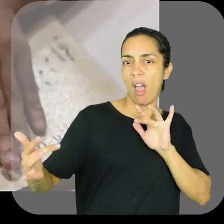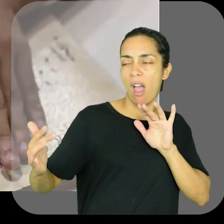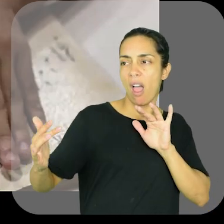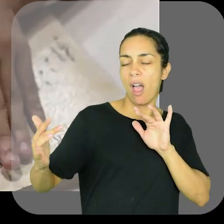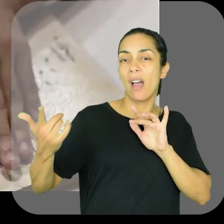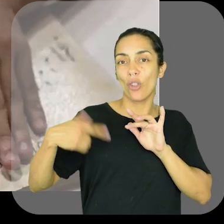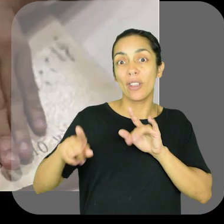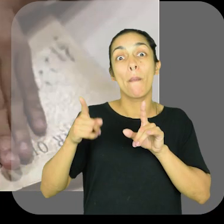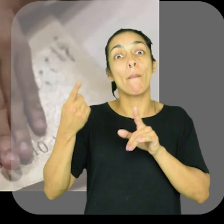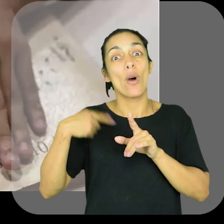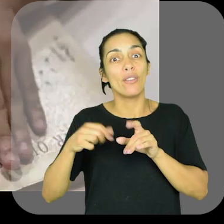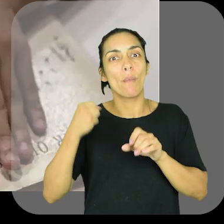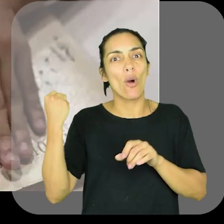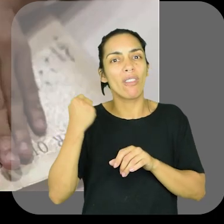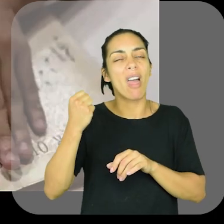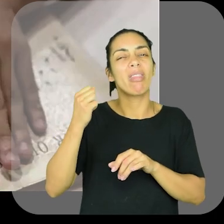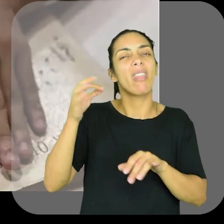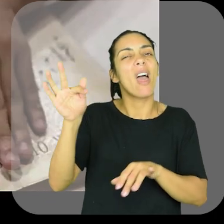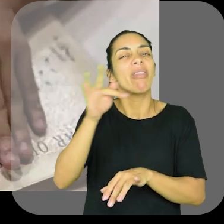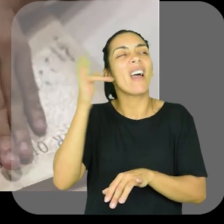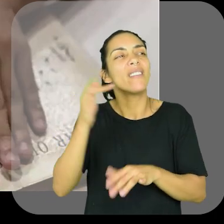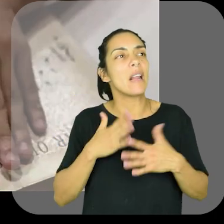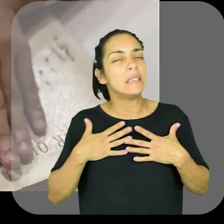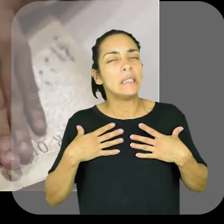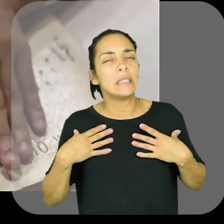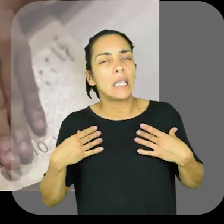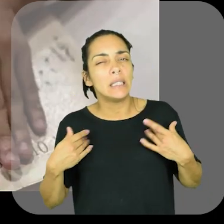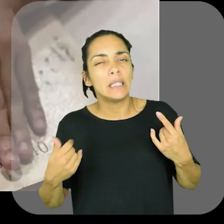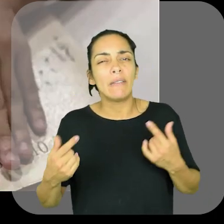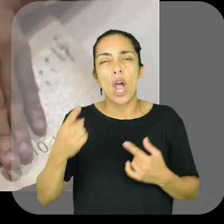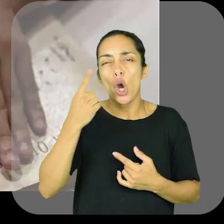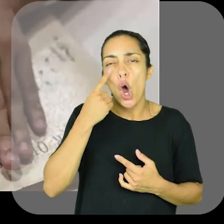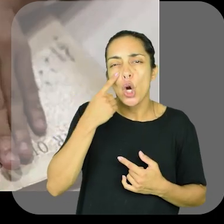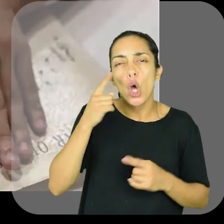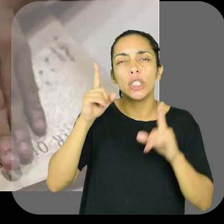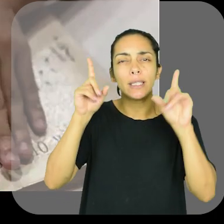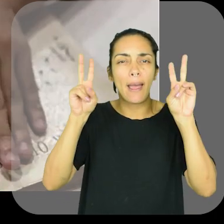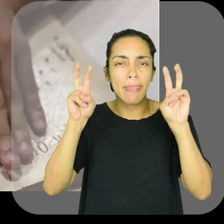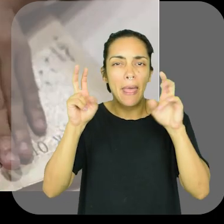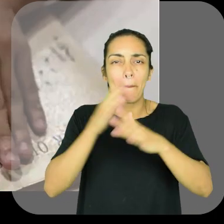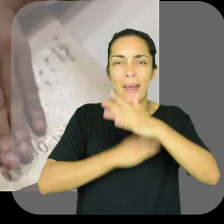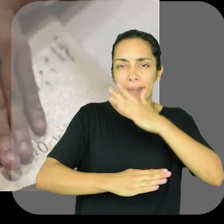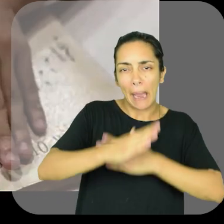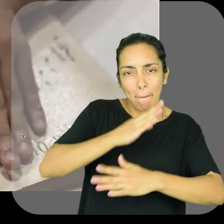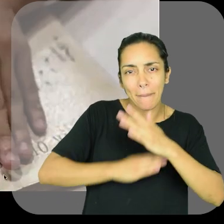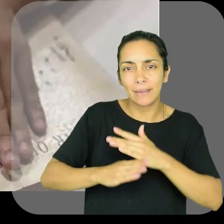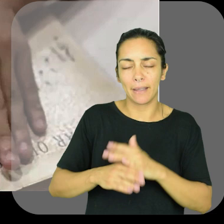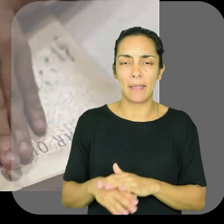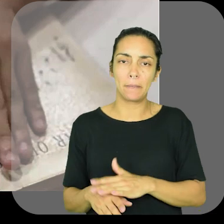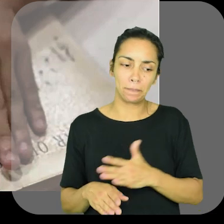realizado tanto talleres formativos como talleres de sensibilización. Y por aquí en la esquina inferior